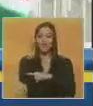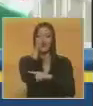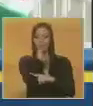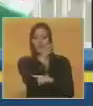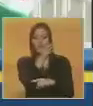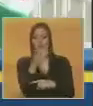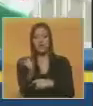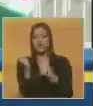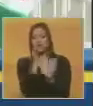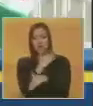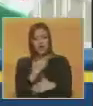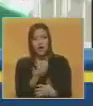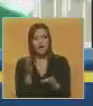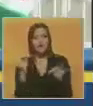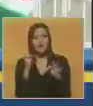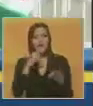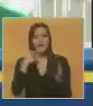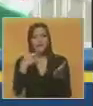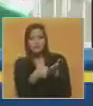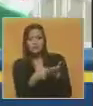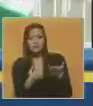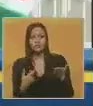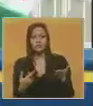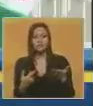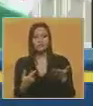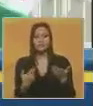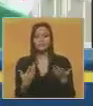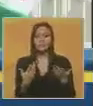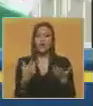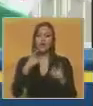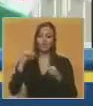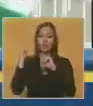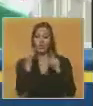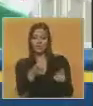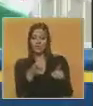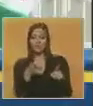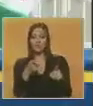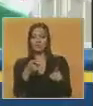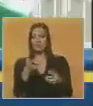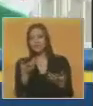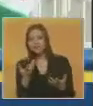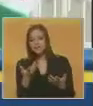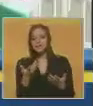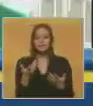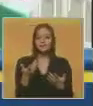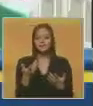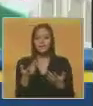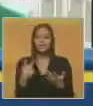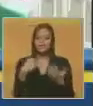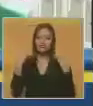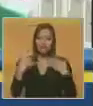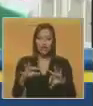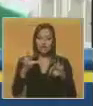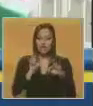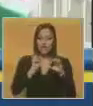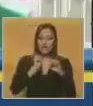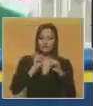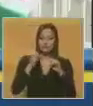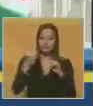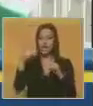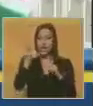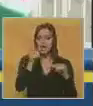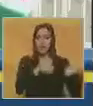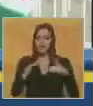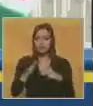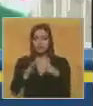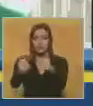y no tenemos ningún reporte. La autopista Gran Mariscal de Ayacucho fluyendo hacia la ciudad de